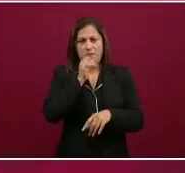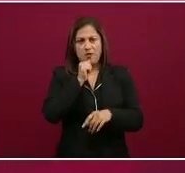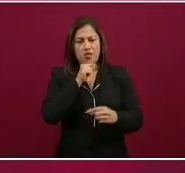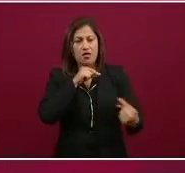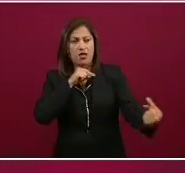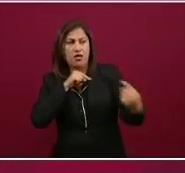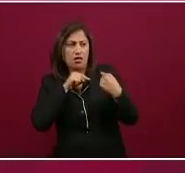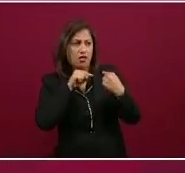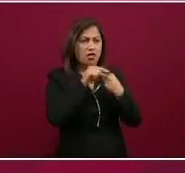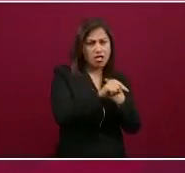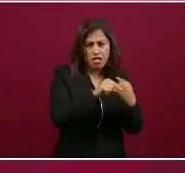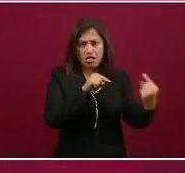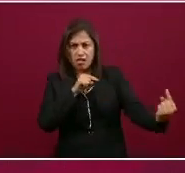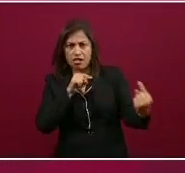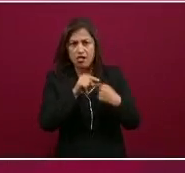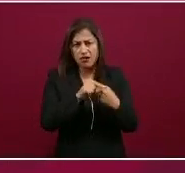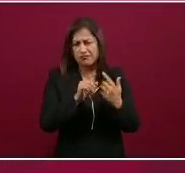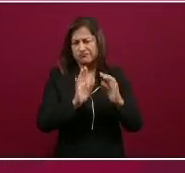tuertos todos.